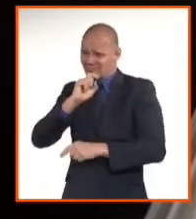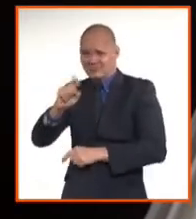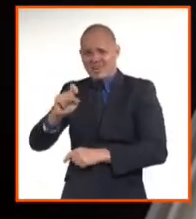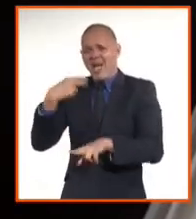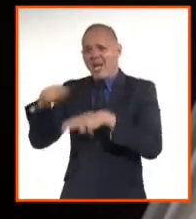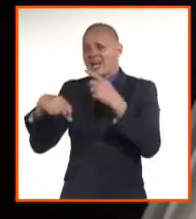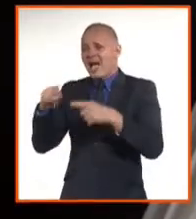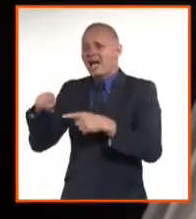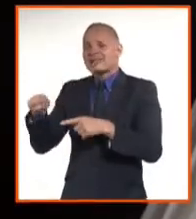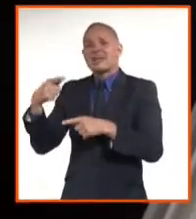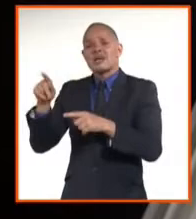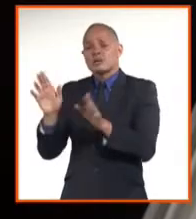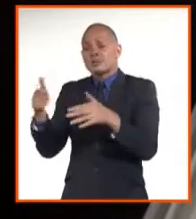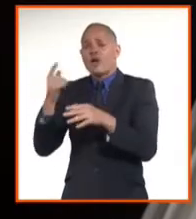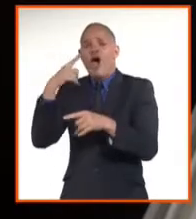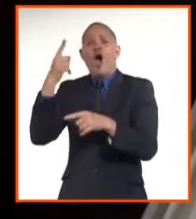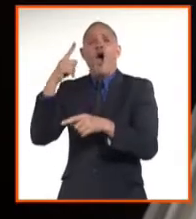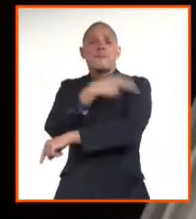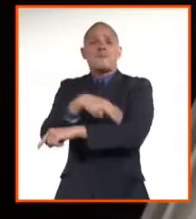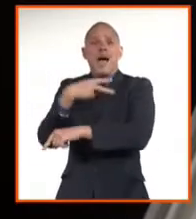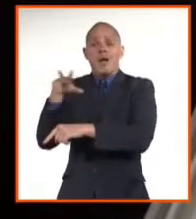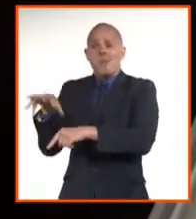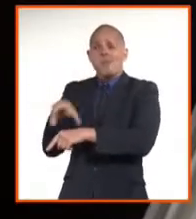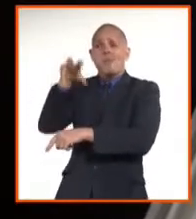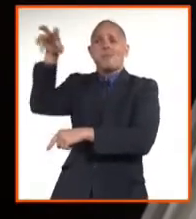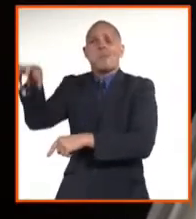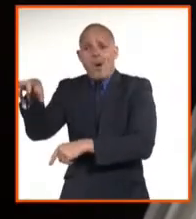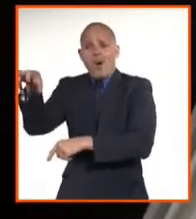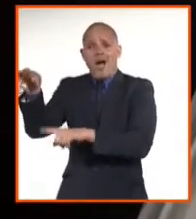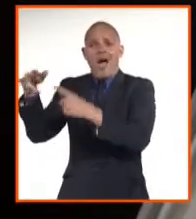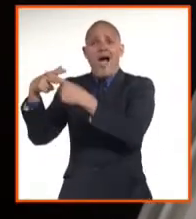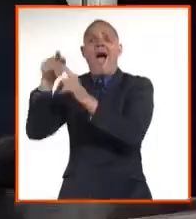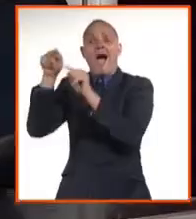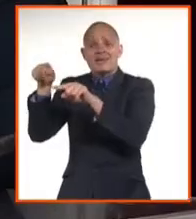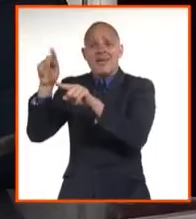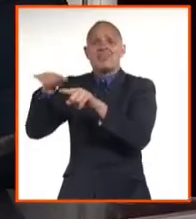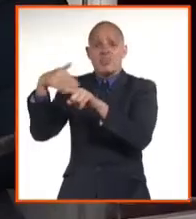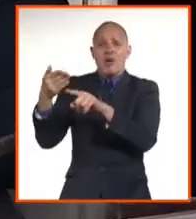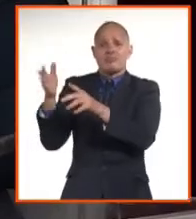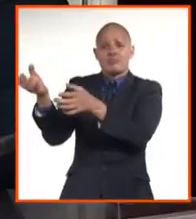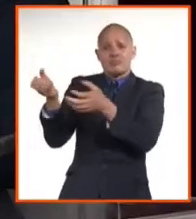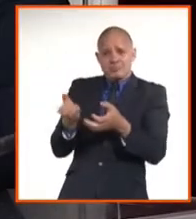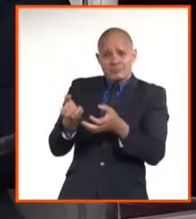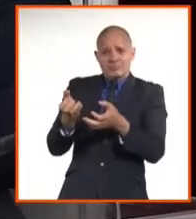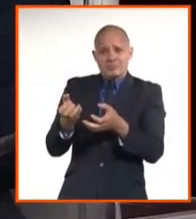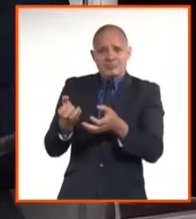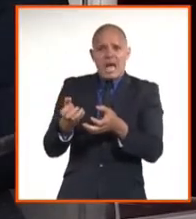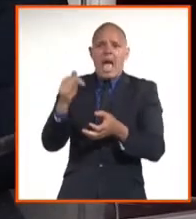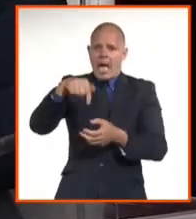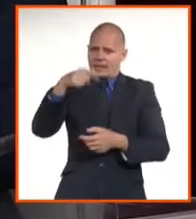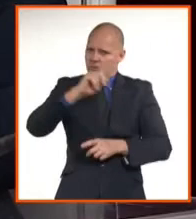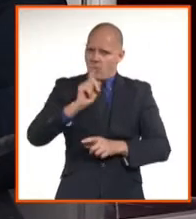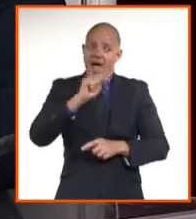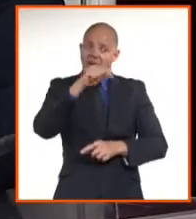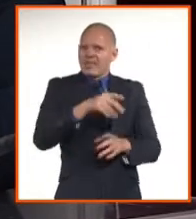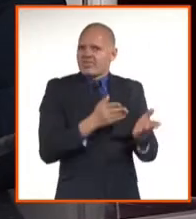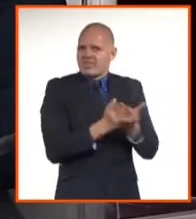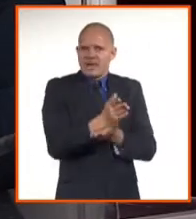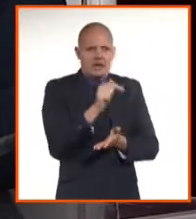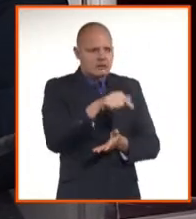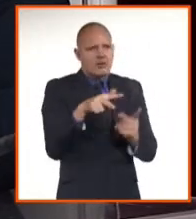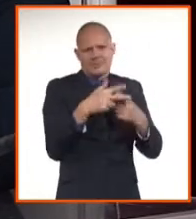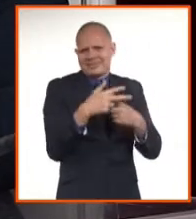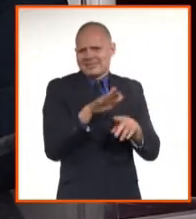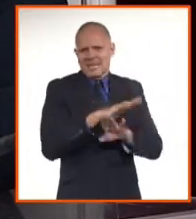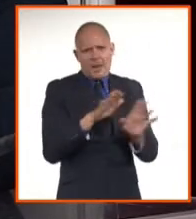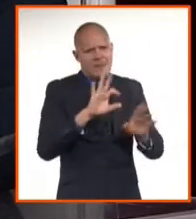vez se hizo por primera vez algo así Exactamente, ahí en nuestro país, se ¿no? hizo este trabajo, realmente la prueba